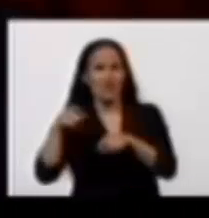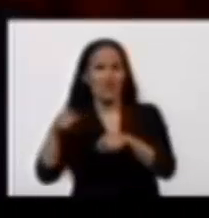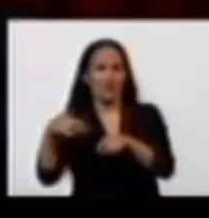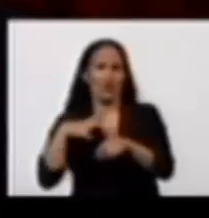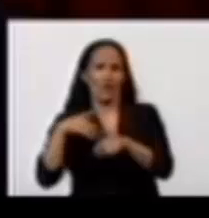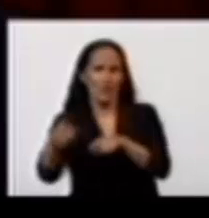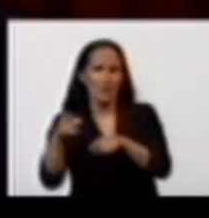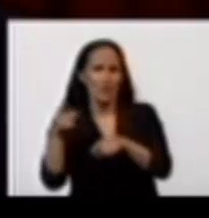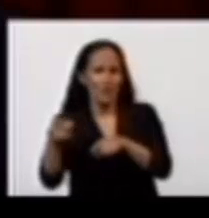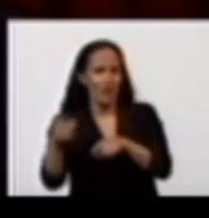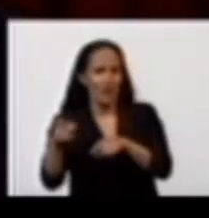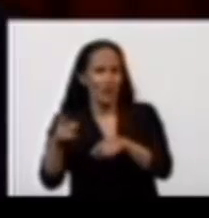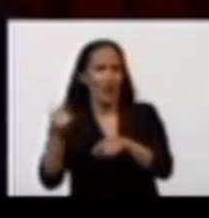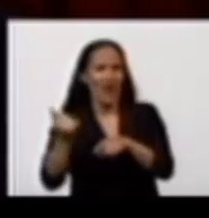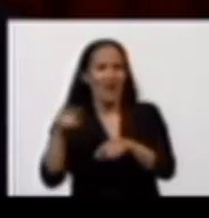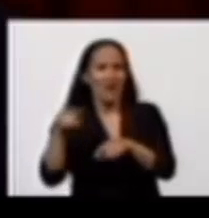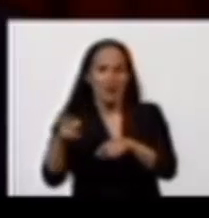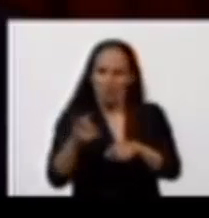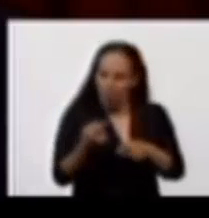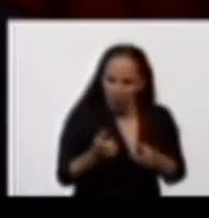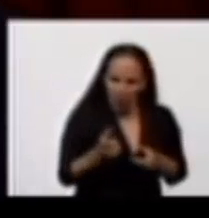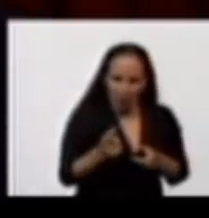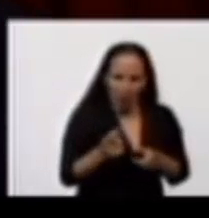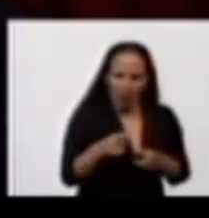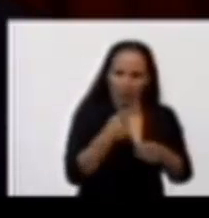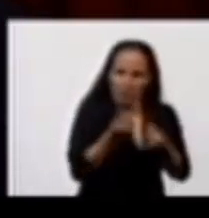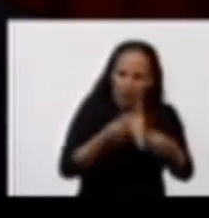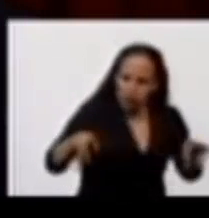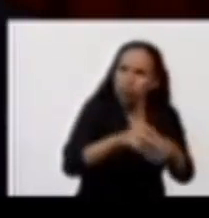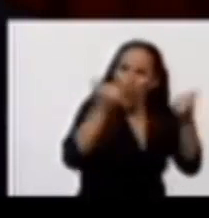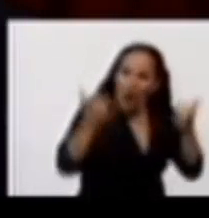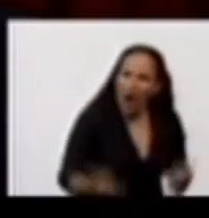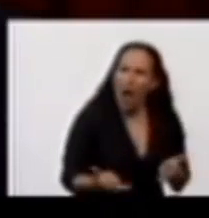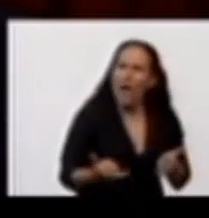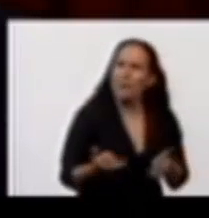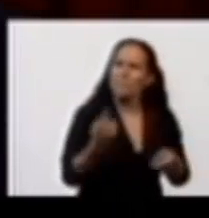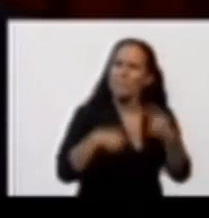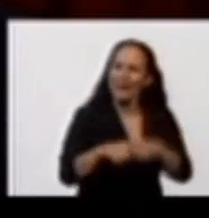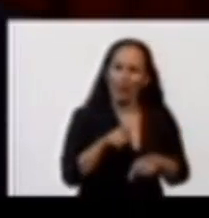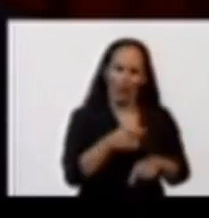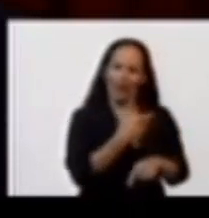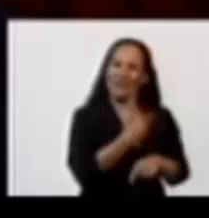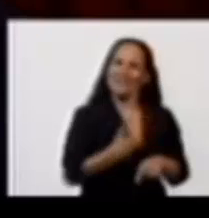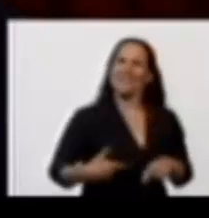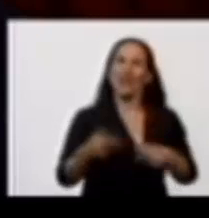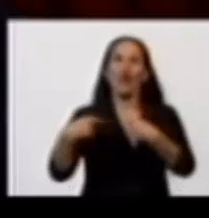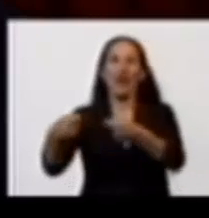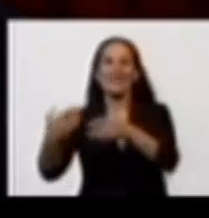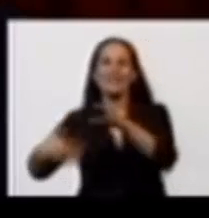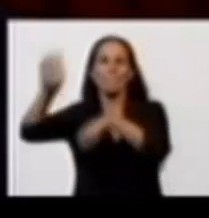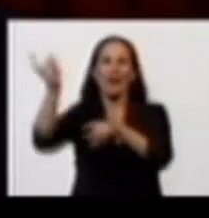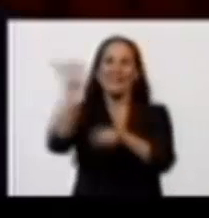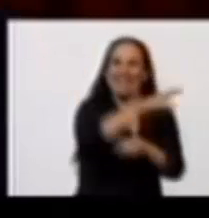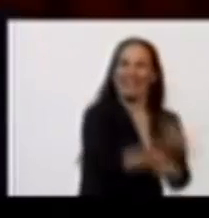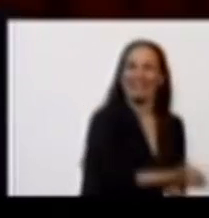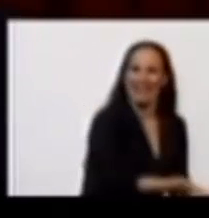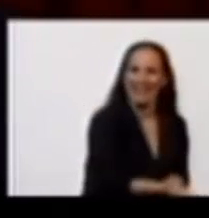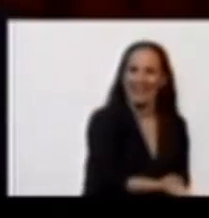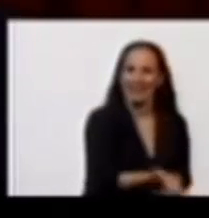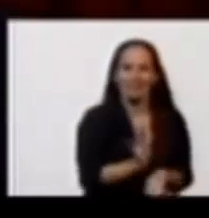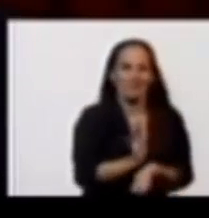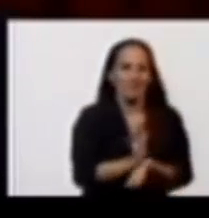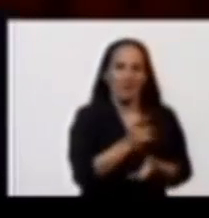A pesar de contar con tantos recursos, el Estado gastó más de lo que podía, emitió de manera